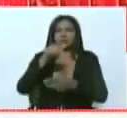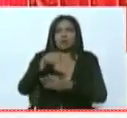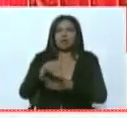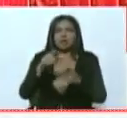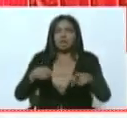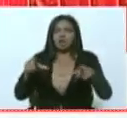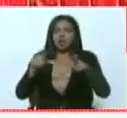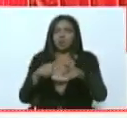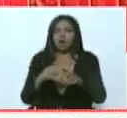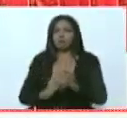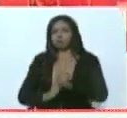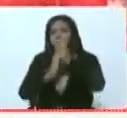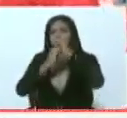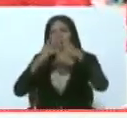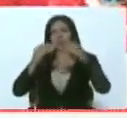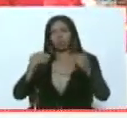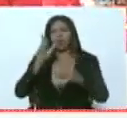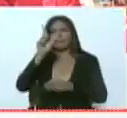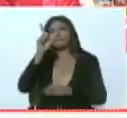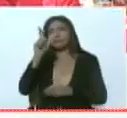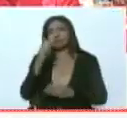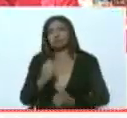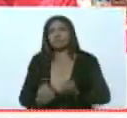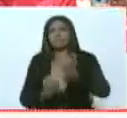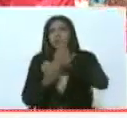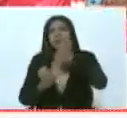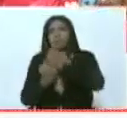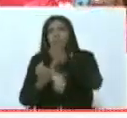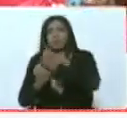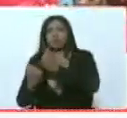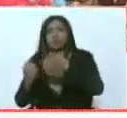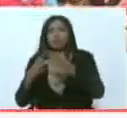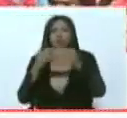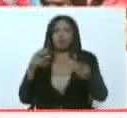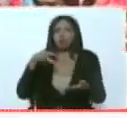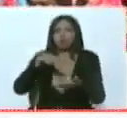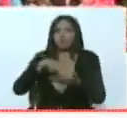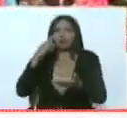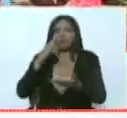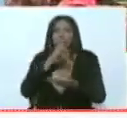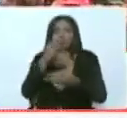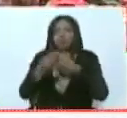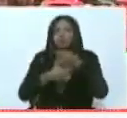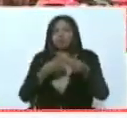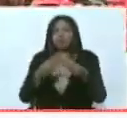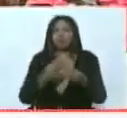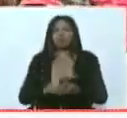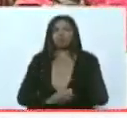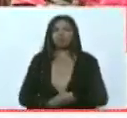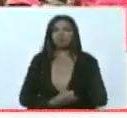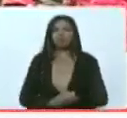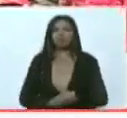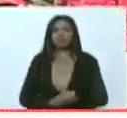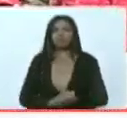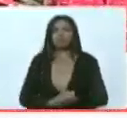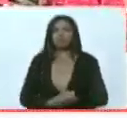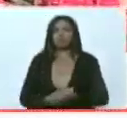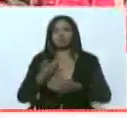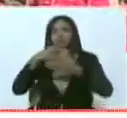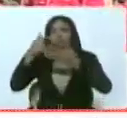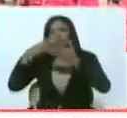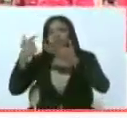Luis Márquez, Mari Carmen Moreno, Nelson Reaño, Alexander Nebreda, Antonieta